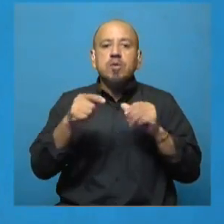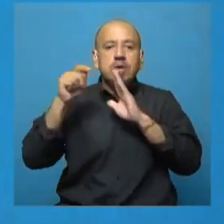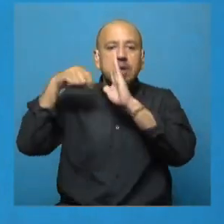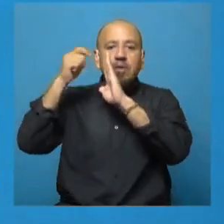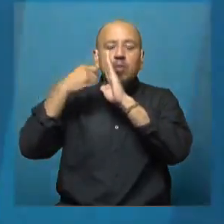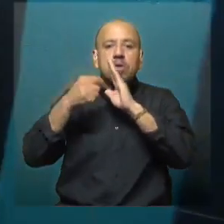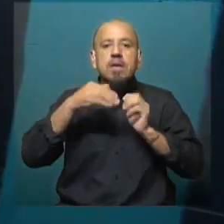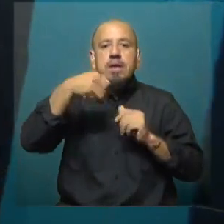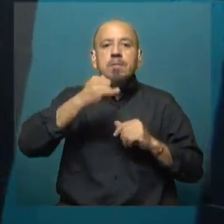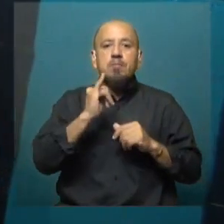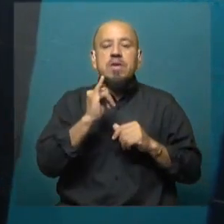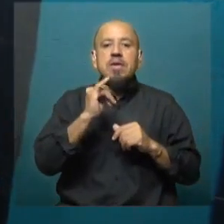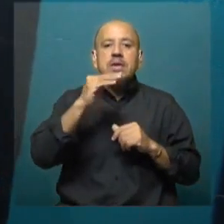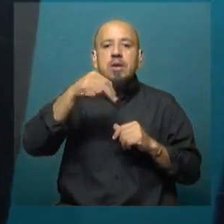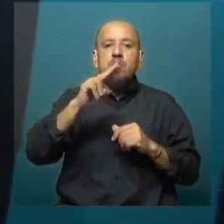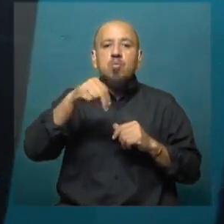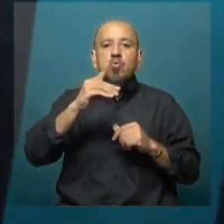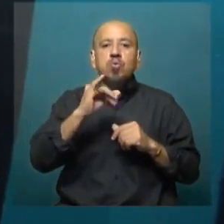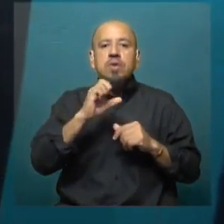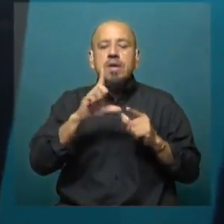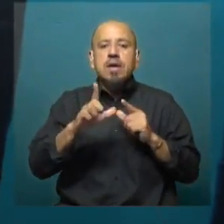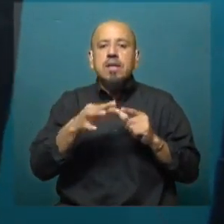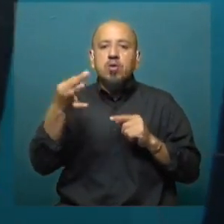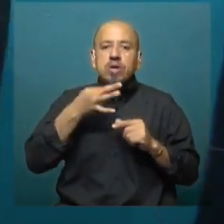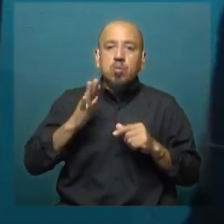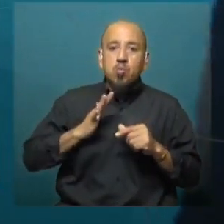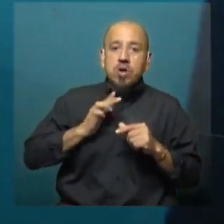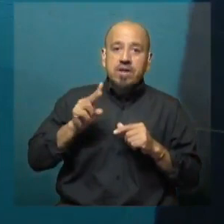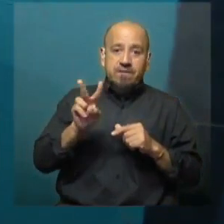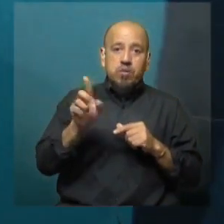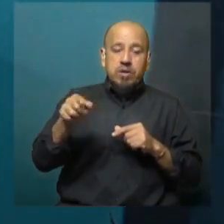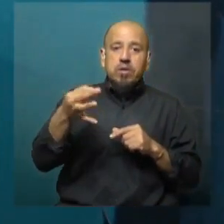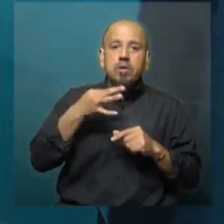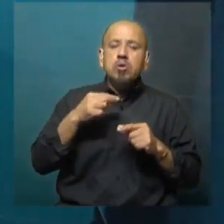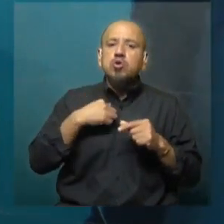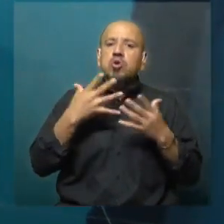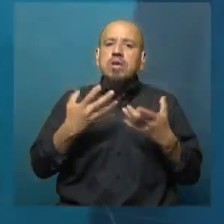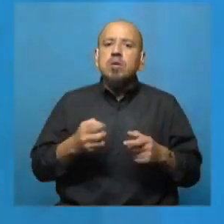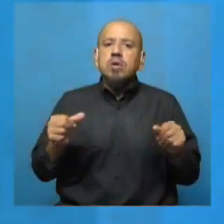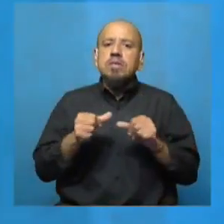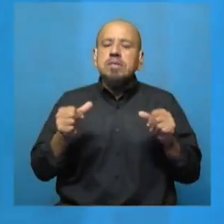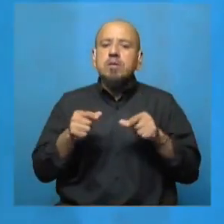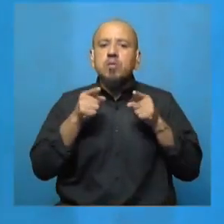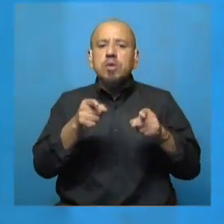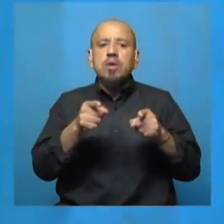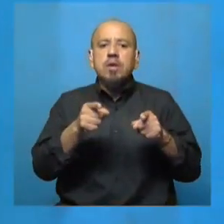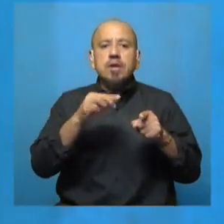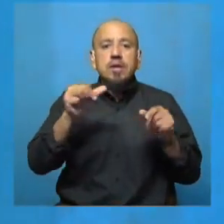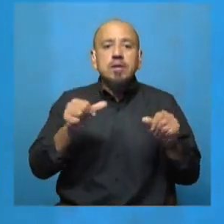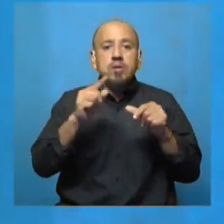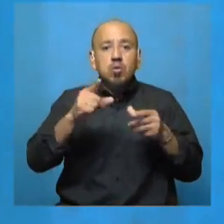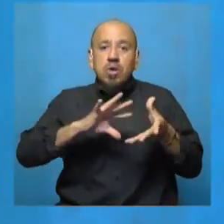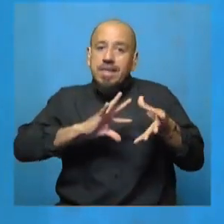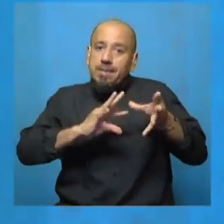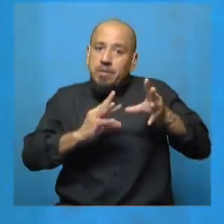Mi mundial y ahí conversando Verónica con nosotros este dijo Bueno quiero hacer algo con ustedes y se le ocurrió hacer una